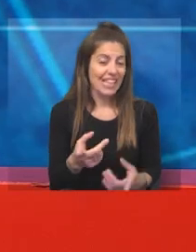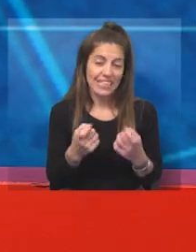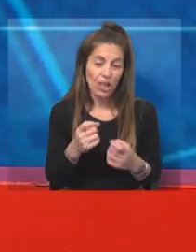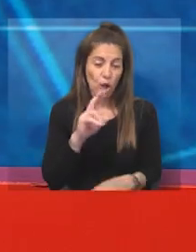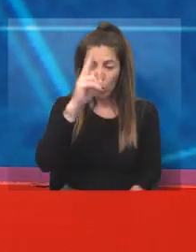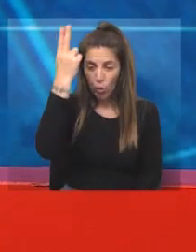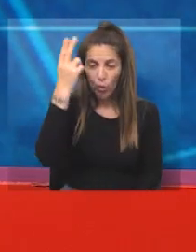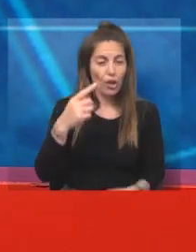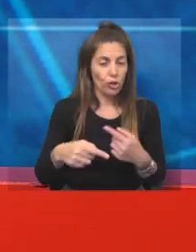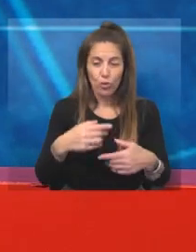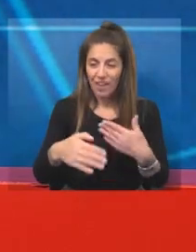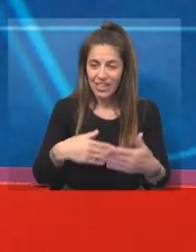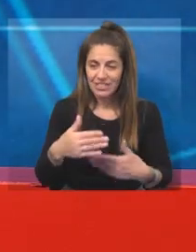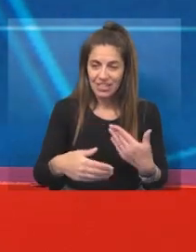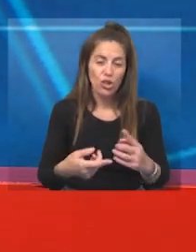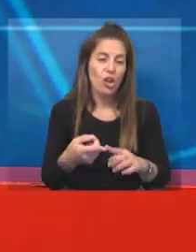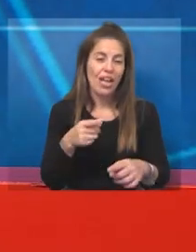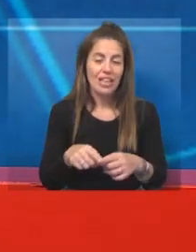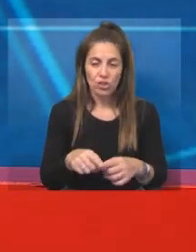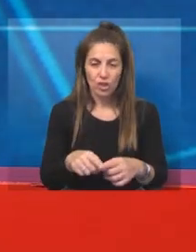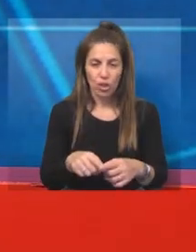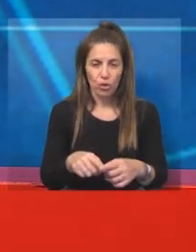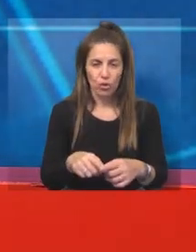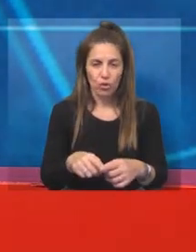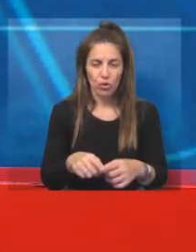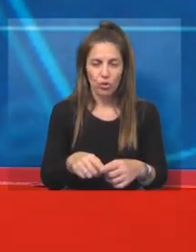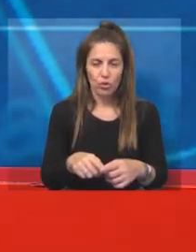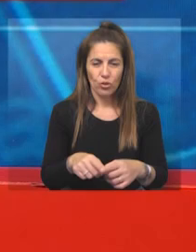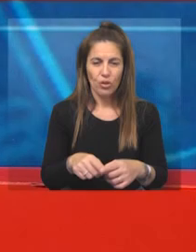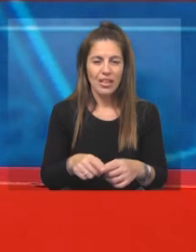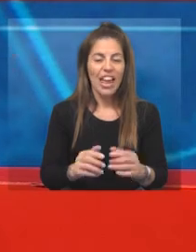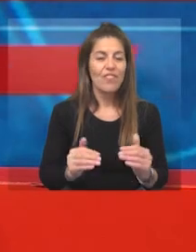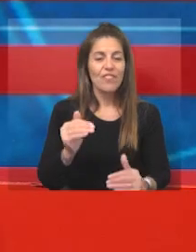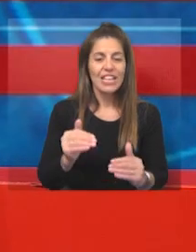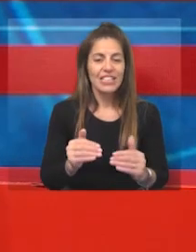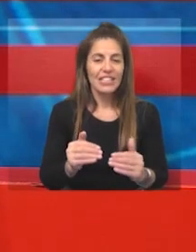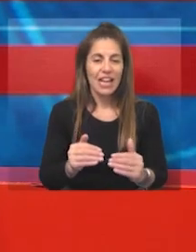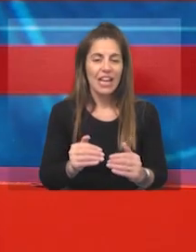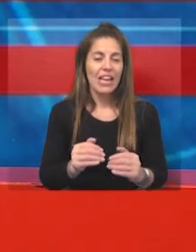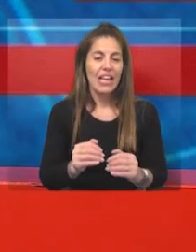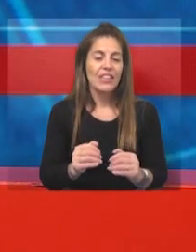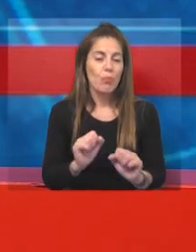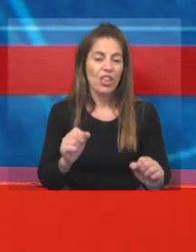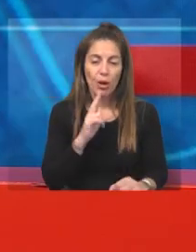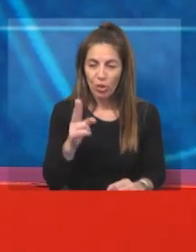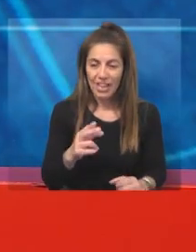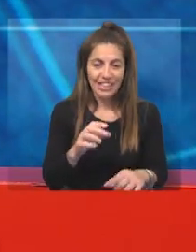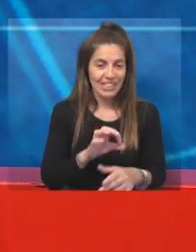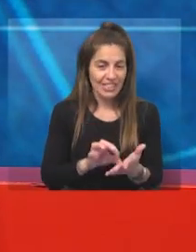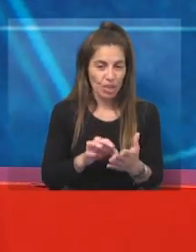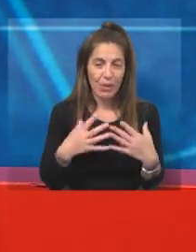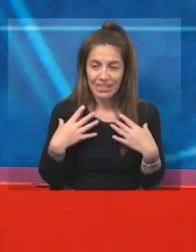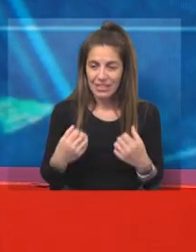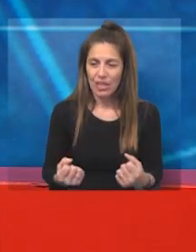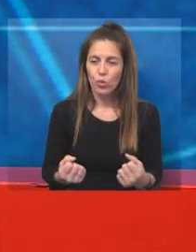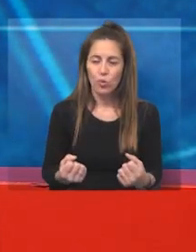el Uruguay siga avanzando en lo que tiene que ver con este las brechas de capacidad de respuesta del sistema de salud Este es un